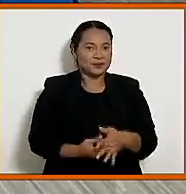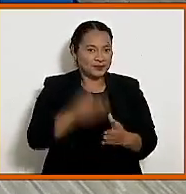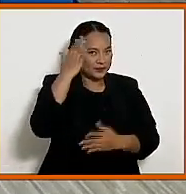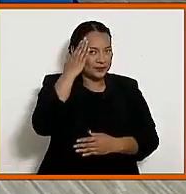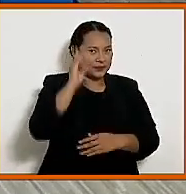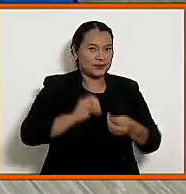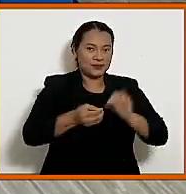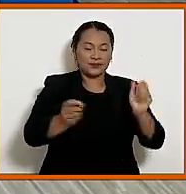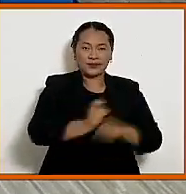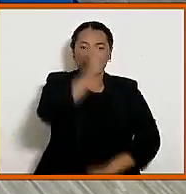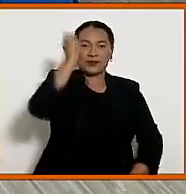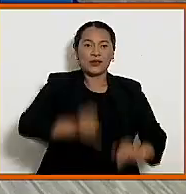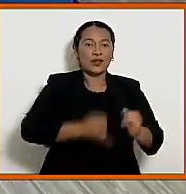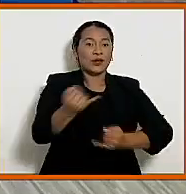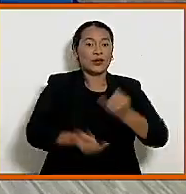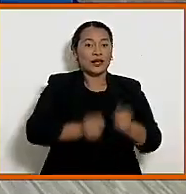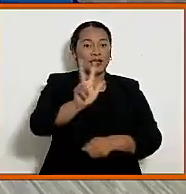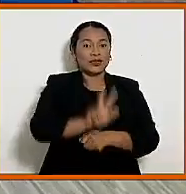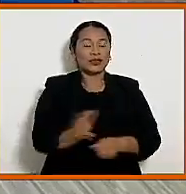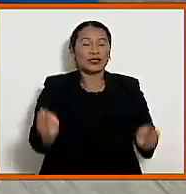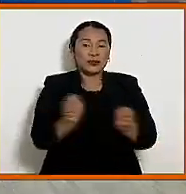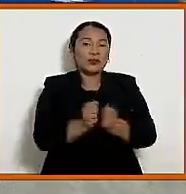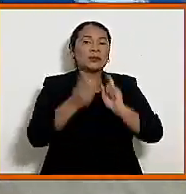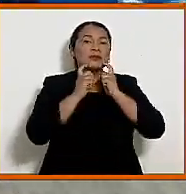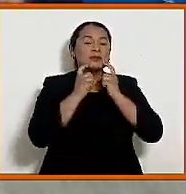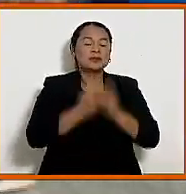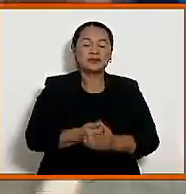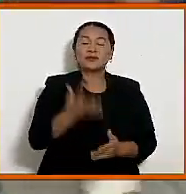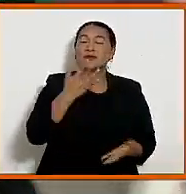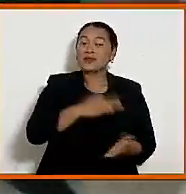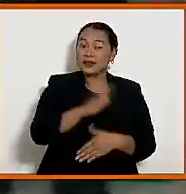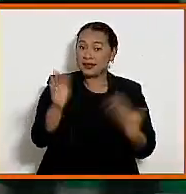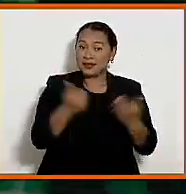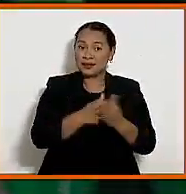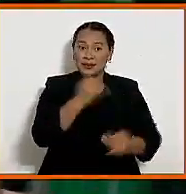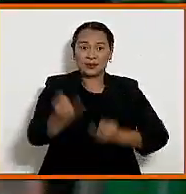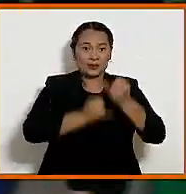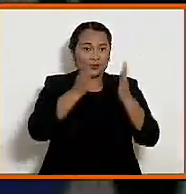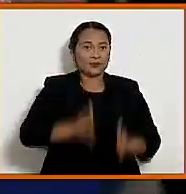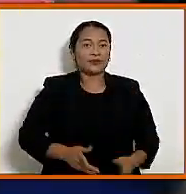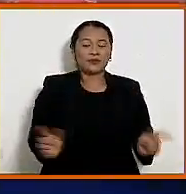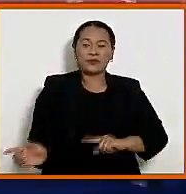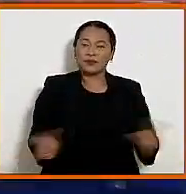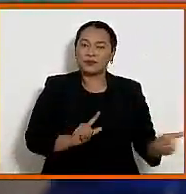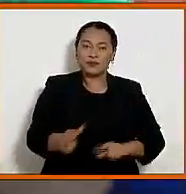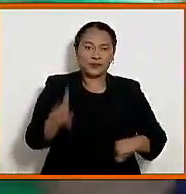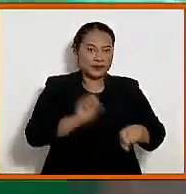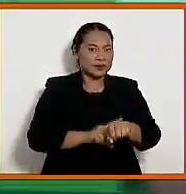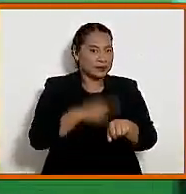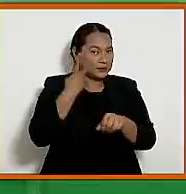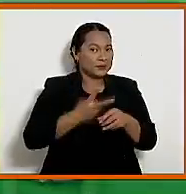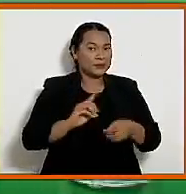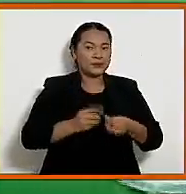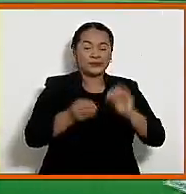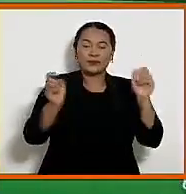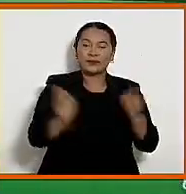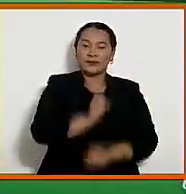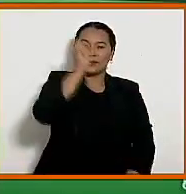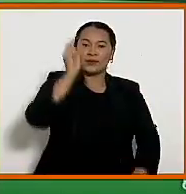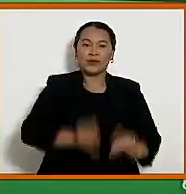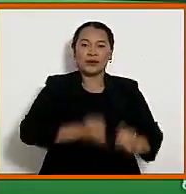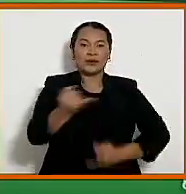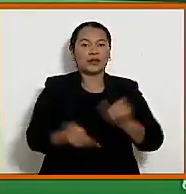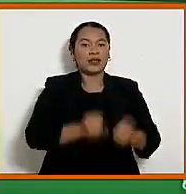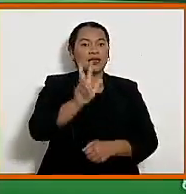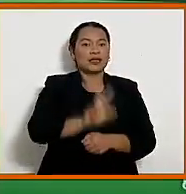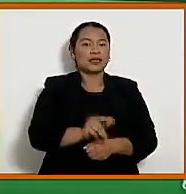de Juga 3 con Tatiana. Muchas gracias, Francini. Así es, querido jugador, te deseamos muchísima suerte y esperemos que estés listo para conocer el número seleccionado para Juga 3. Vamos a